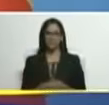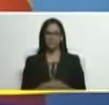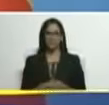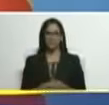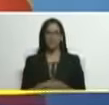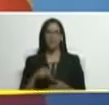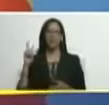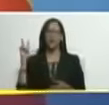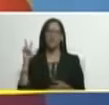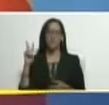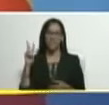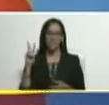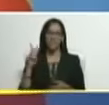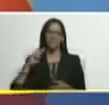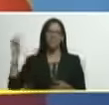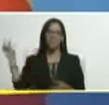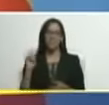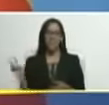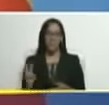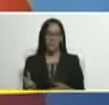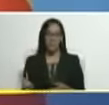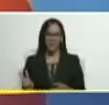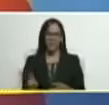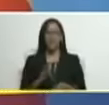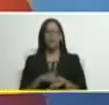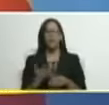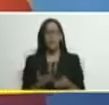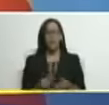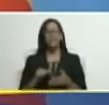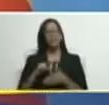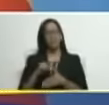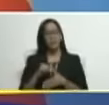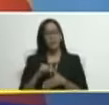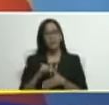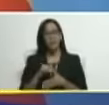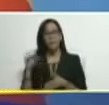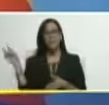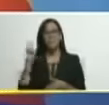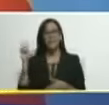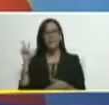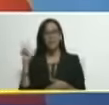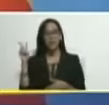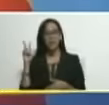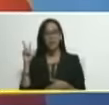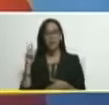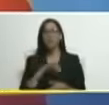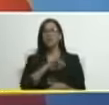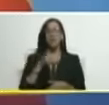Con B de Vietnam. Porque en Sudamérica Venezuela es Vietnam.